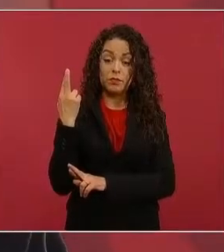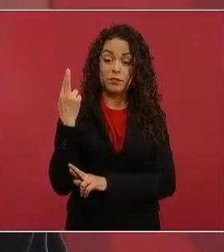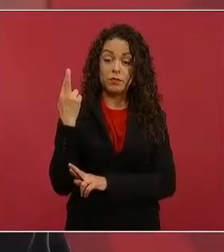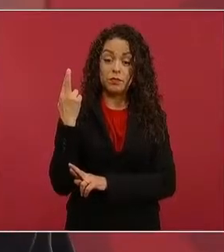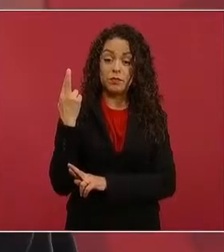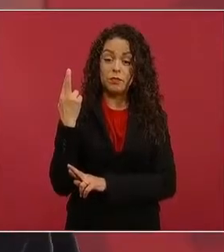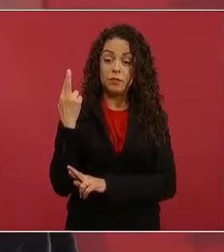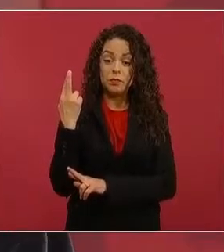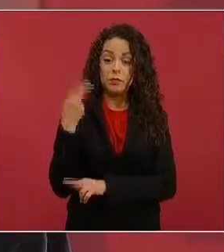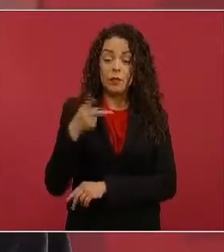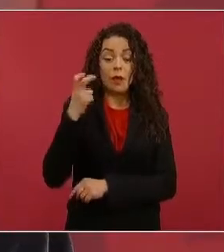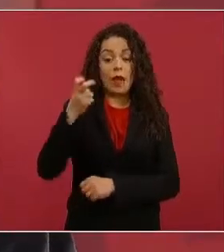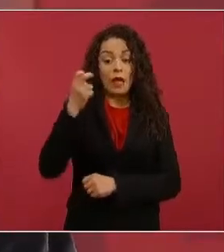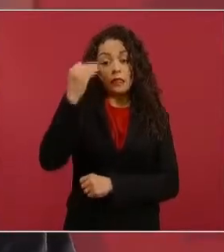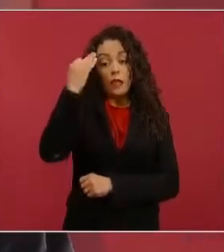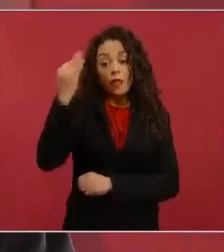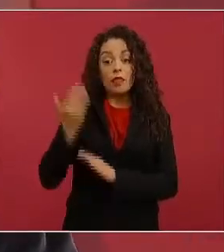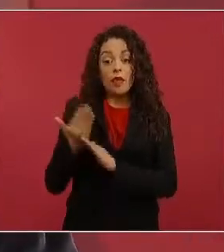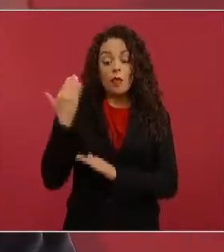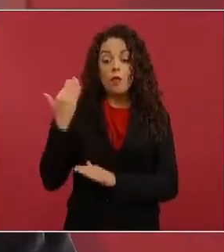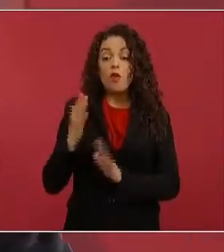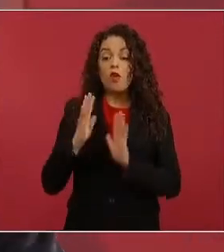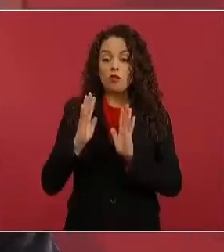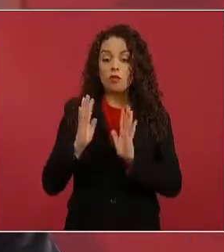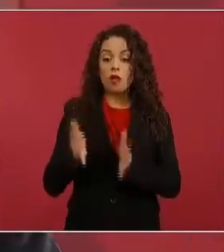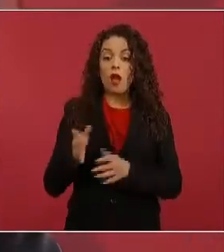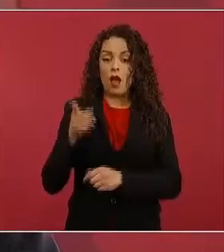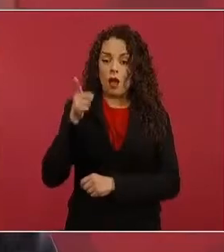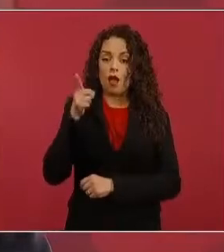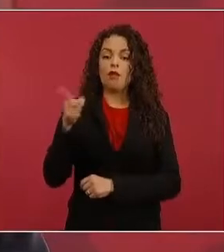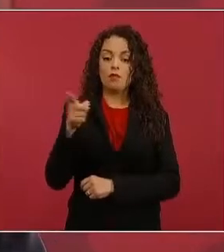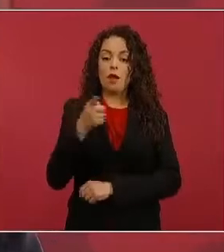Pero ya desde entonces Madero